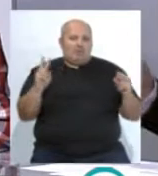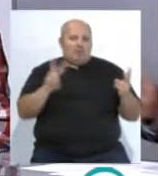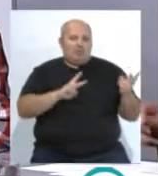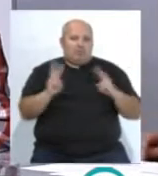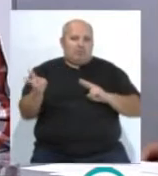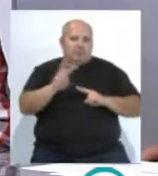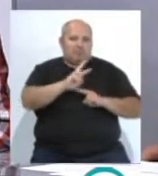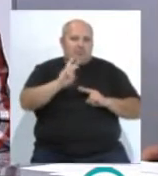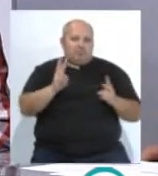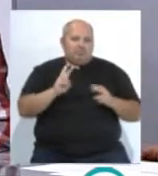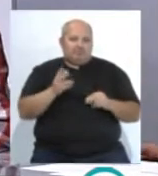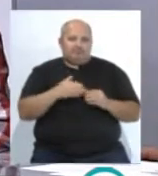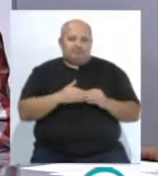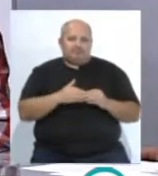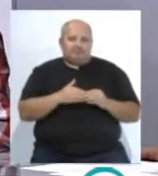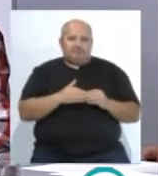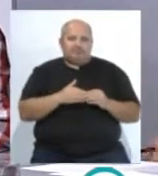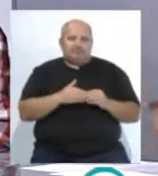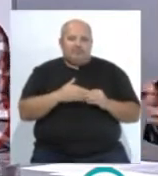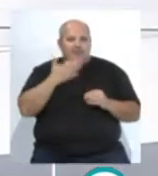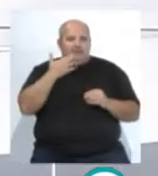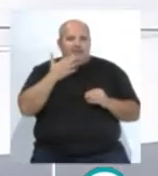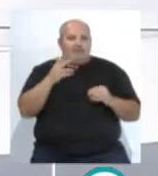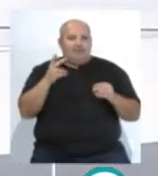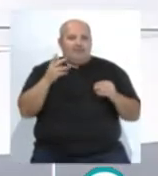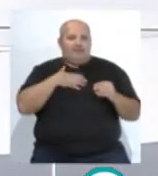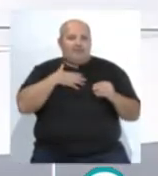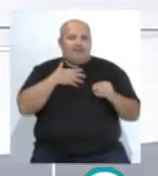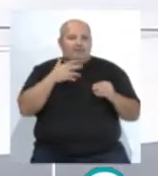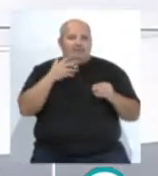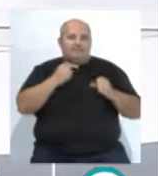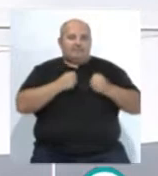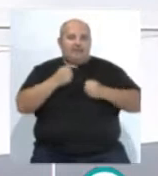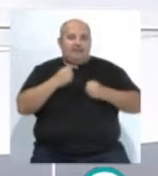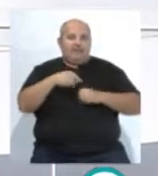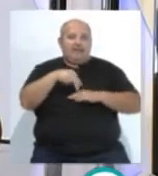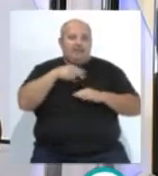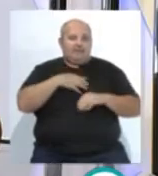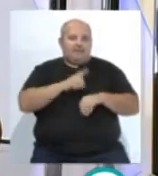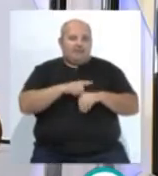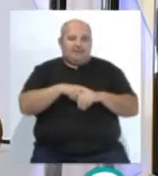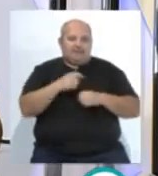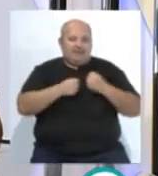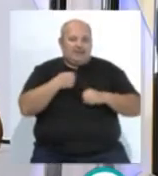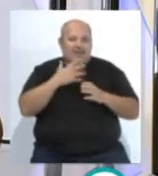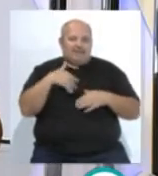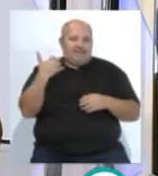pero con la cabeza la marcaba. Con la cabeza, pero desde ahí. Cuando se despertaba, ya volvía. Había caído de la cama ya. Sí,